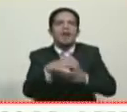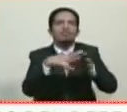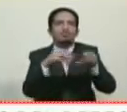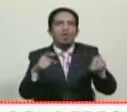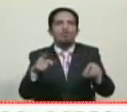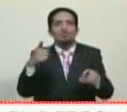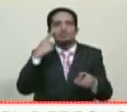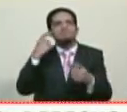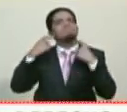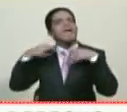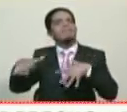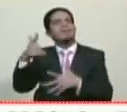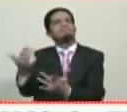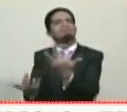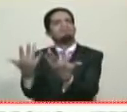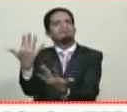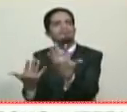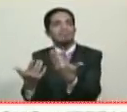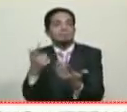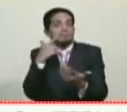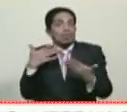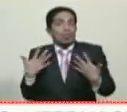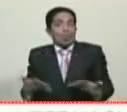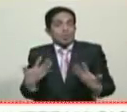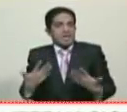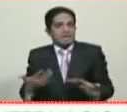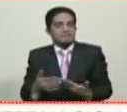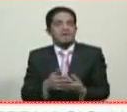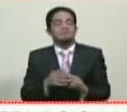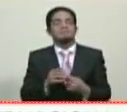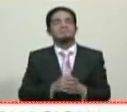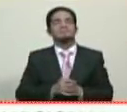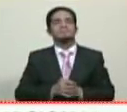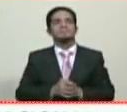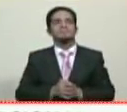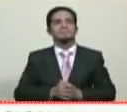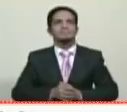destruidos y sobre todo con mayor urgencia lo que tiene que ver con la diálisis.